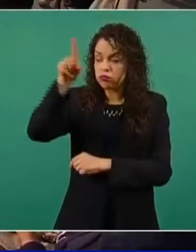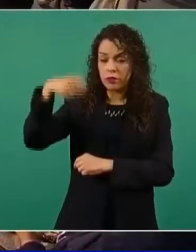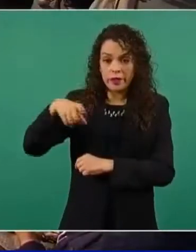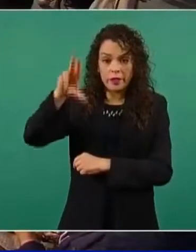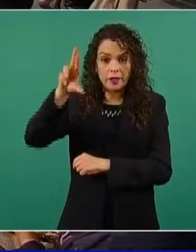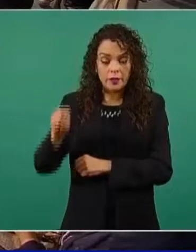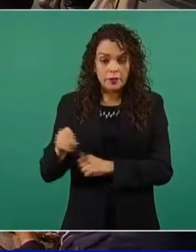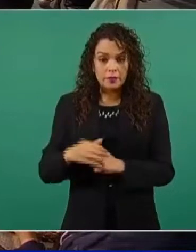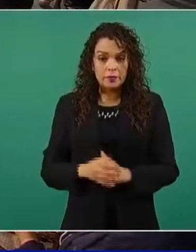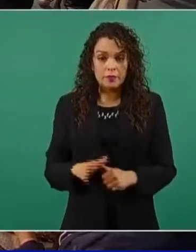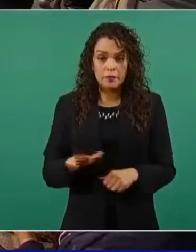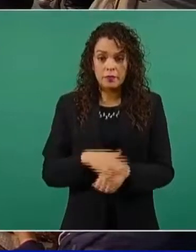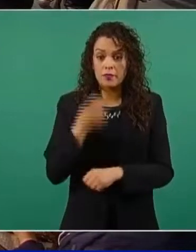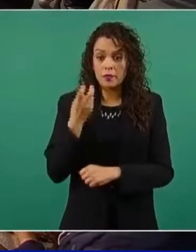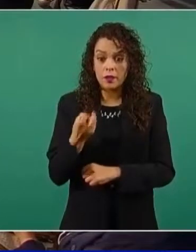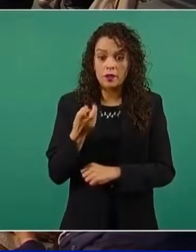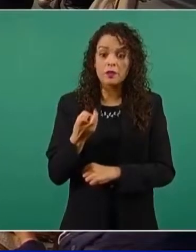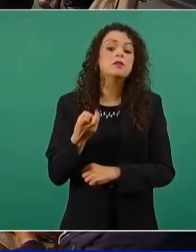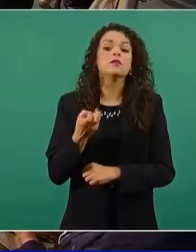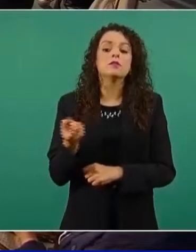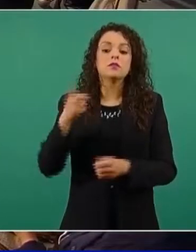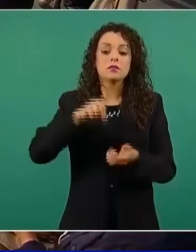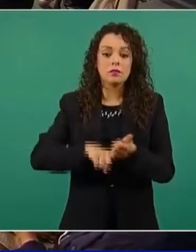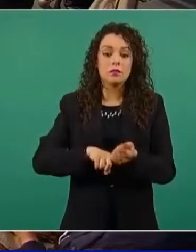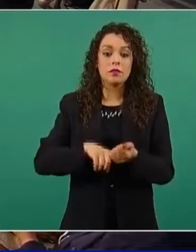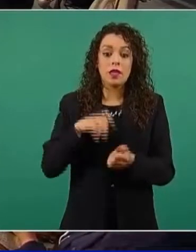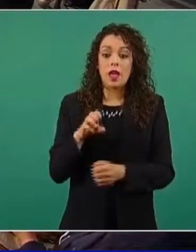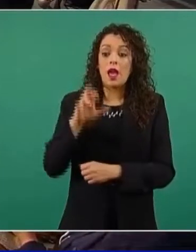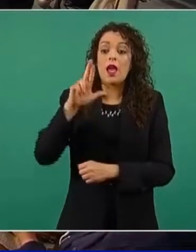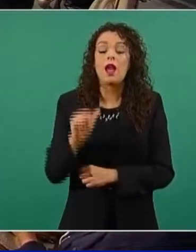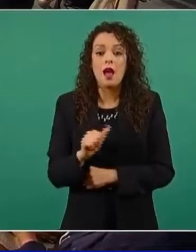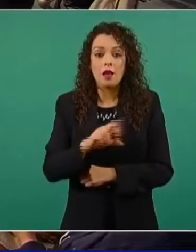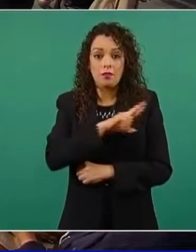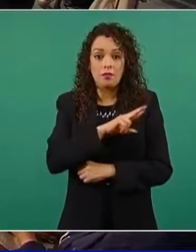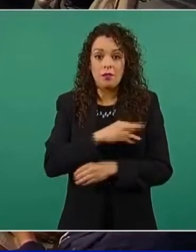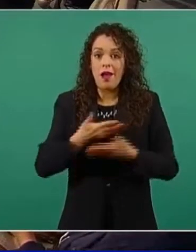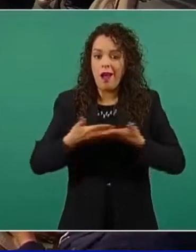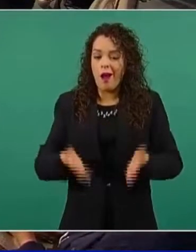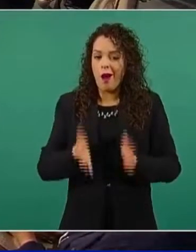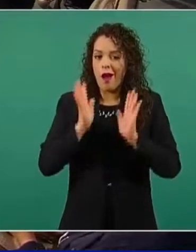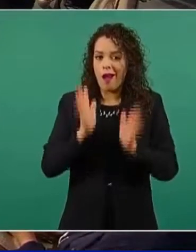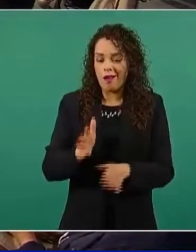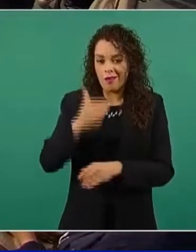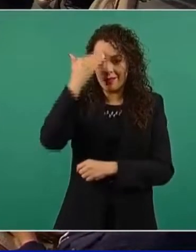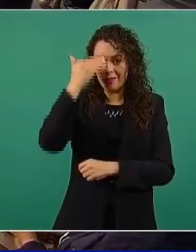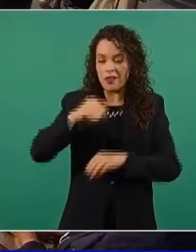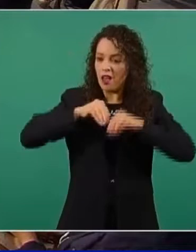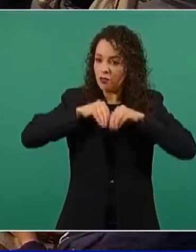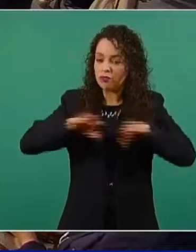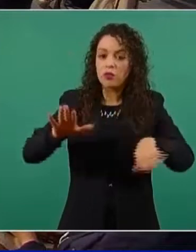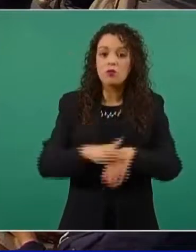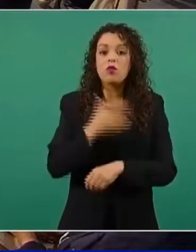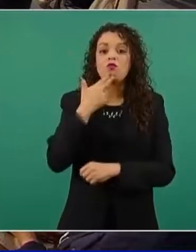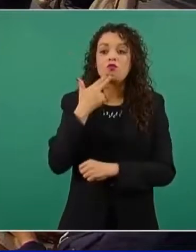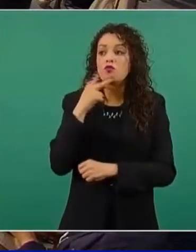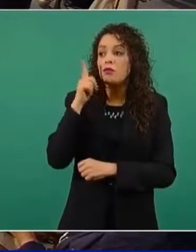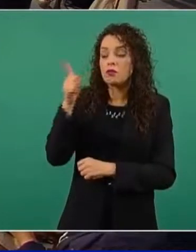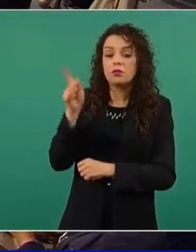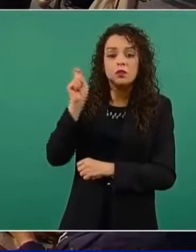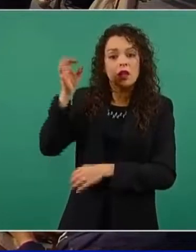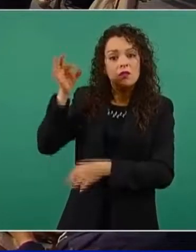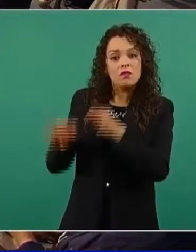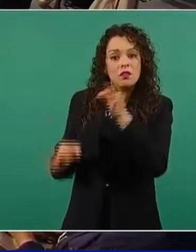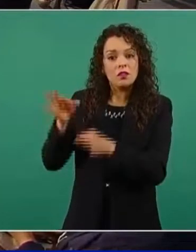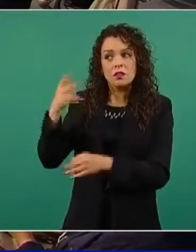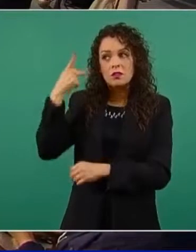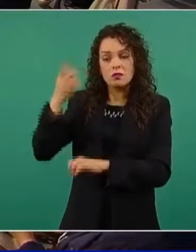esto es un caso que pasa de lo privado a lo público, porque se utilizó una institución que fue la Fiscalía General del Estado